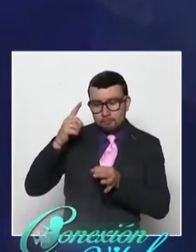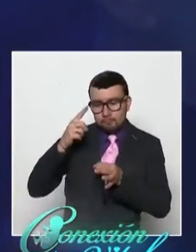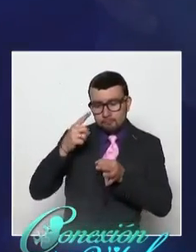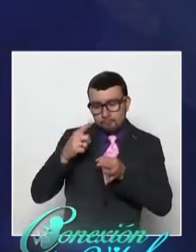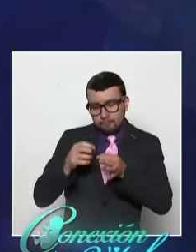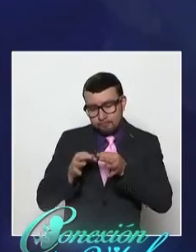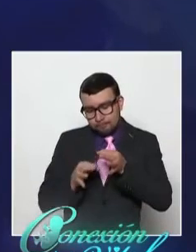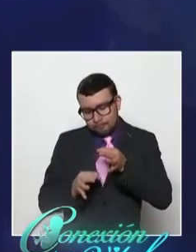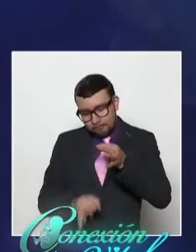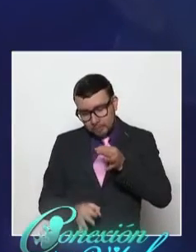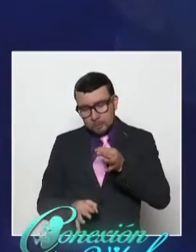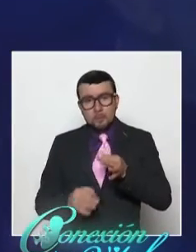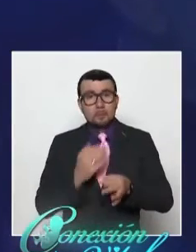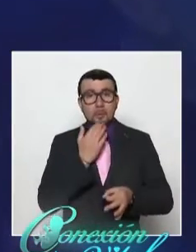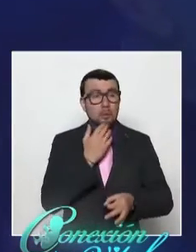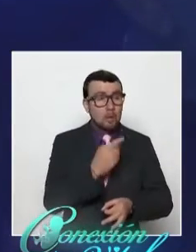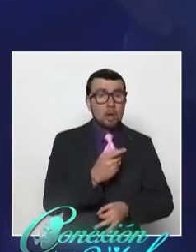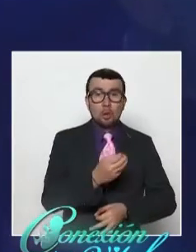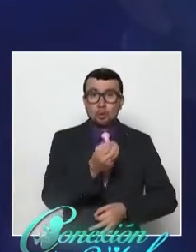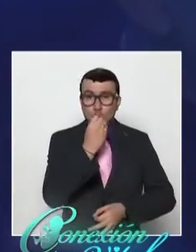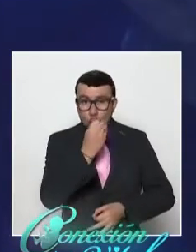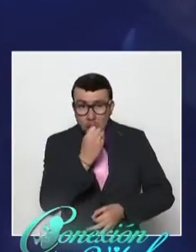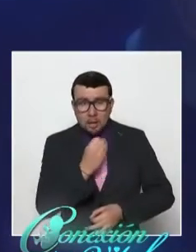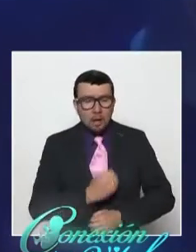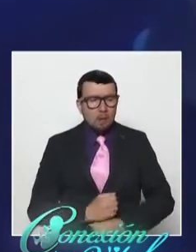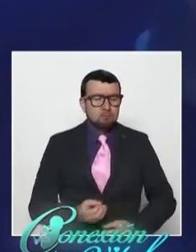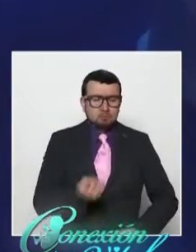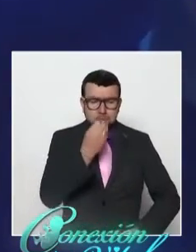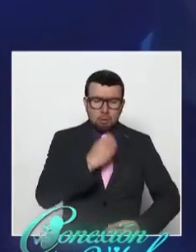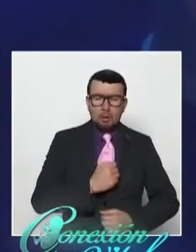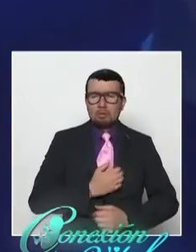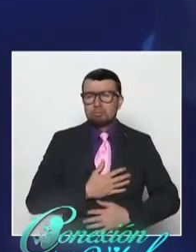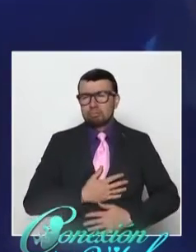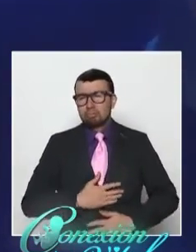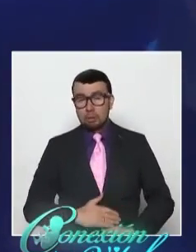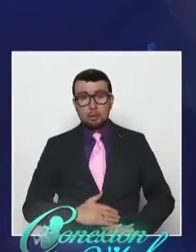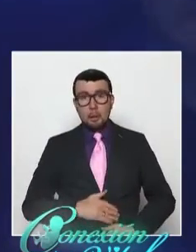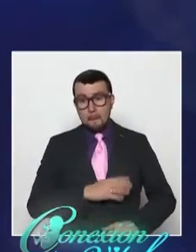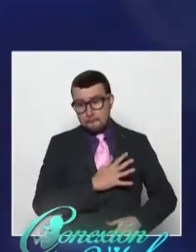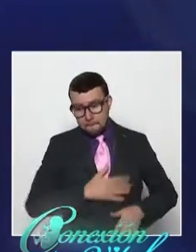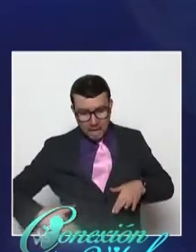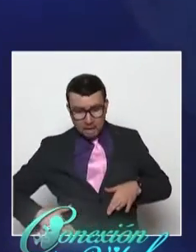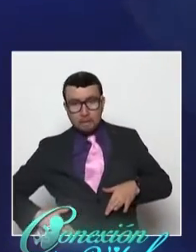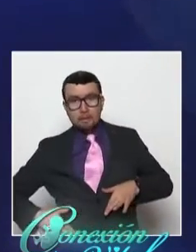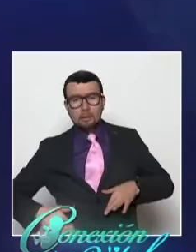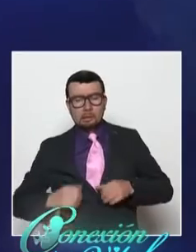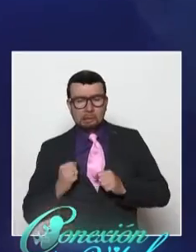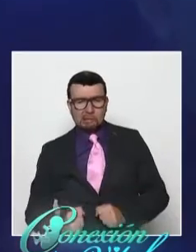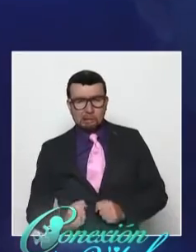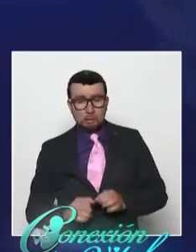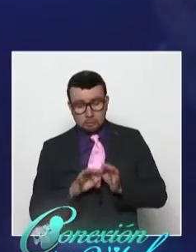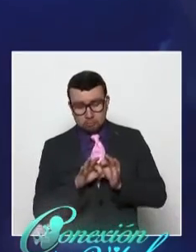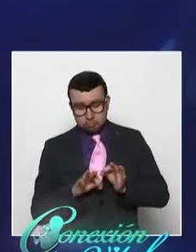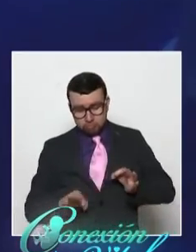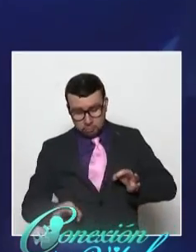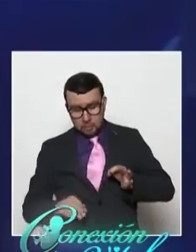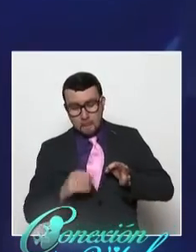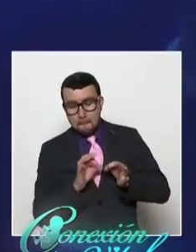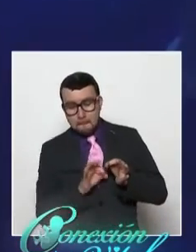la ingestión de una comida pesada pueden hacer una migración brusca por el colédoco y quedar atrapados